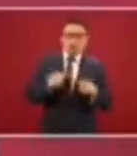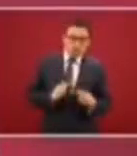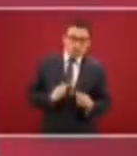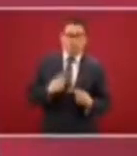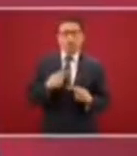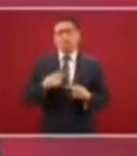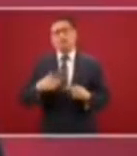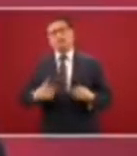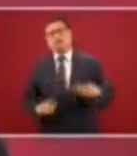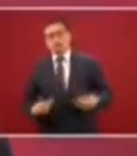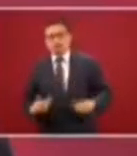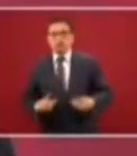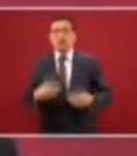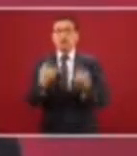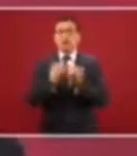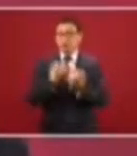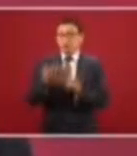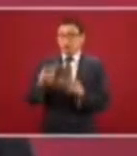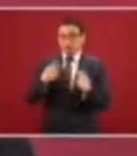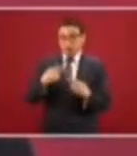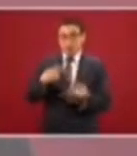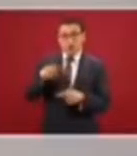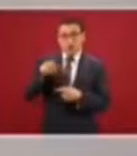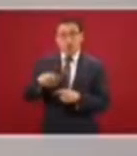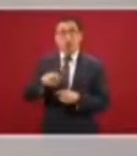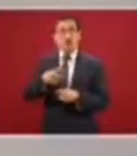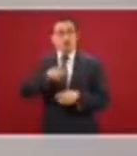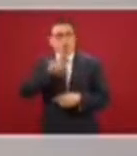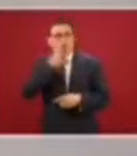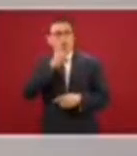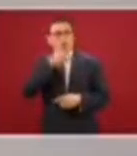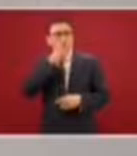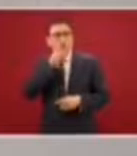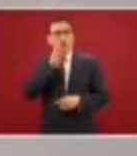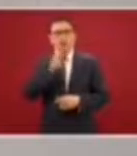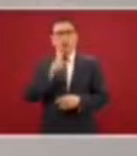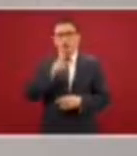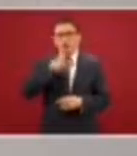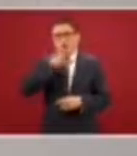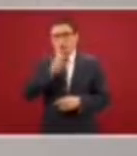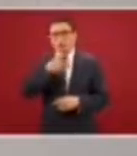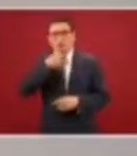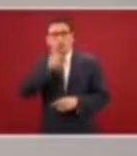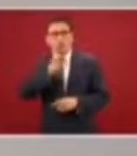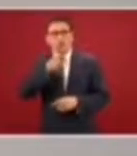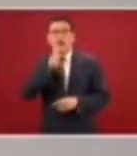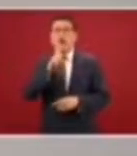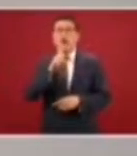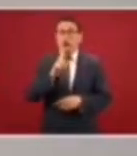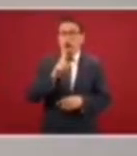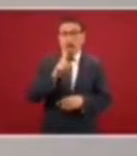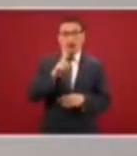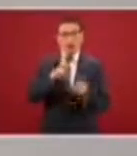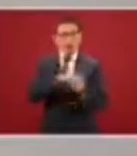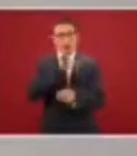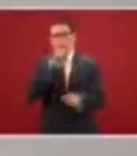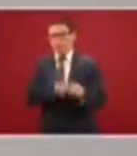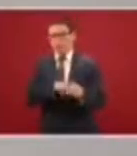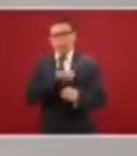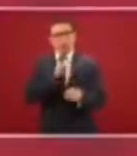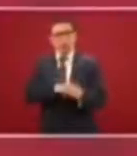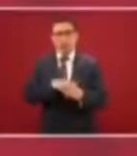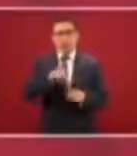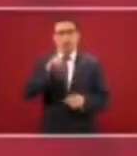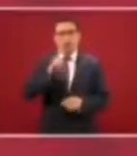luego molesta. Hay que mantener a las personas hidratadas, es decir, beber agua simple de